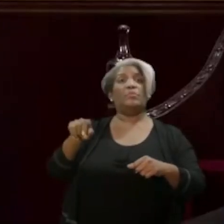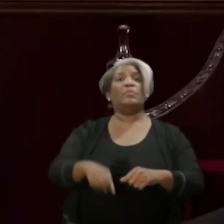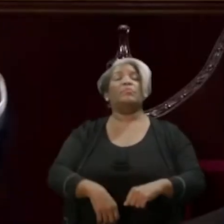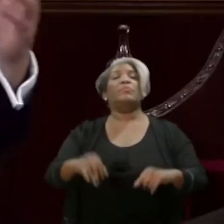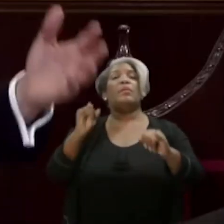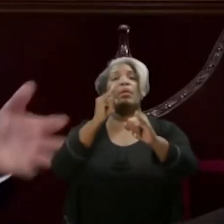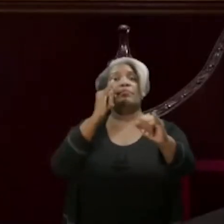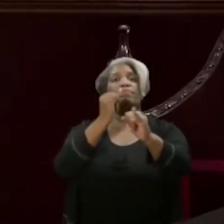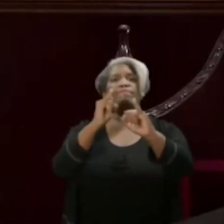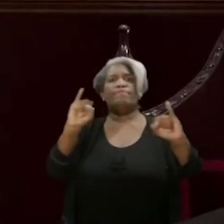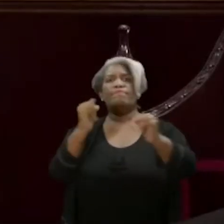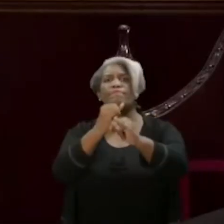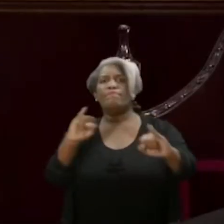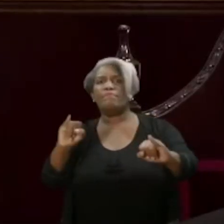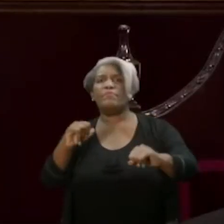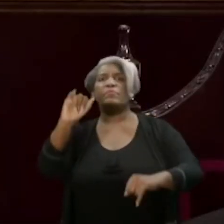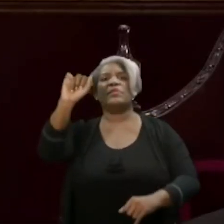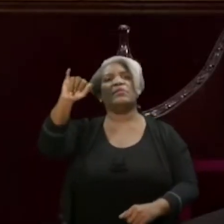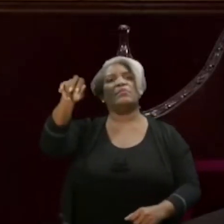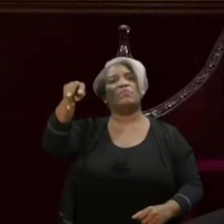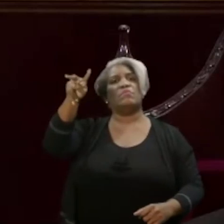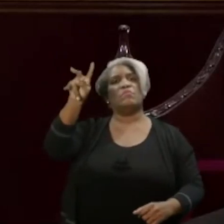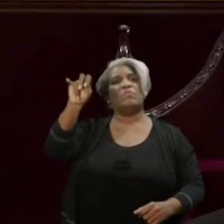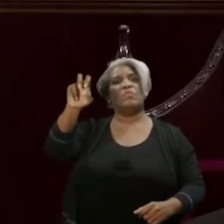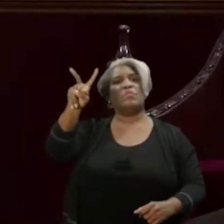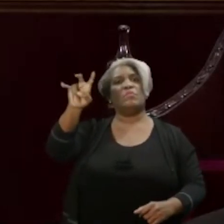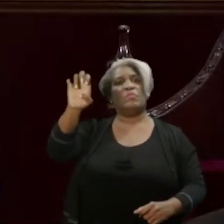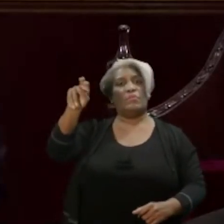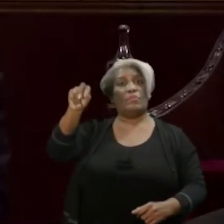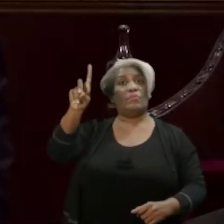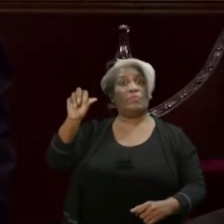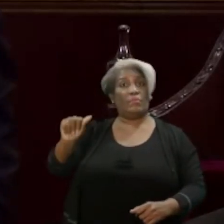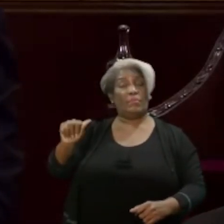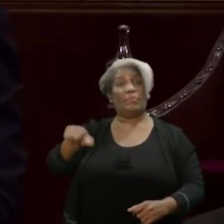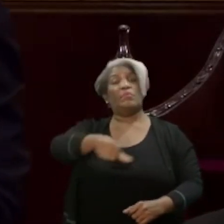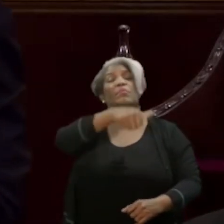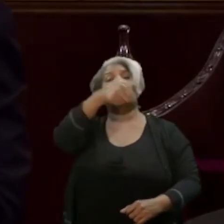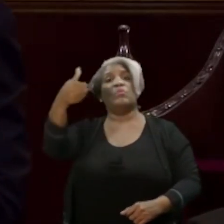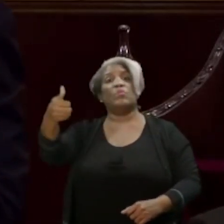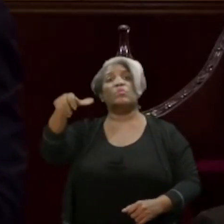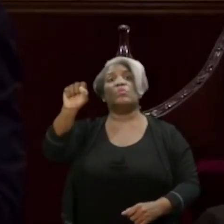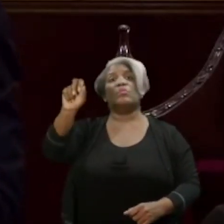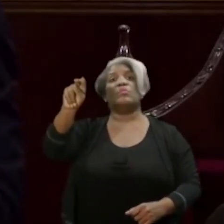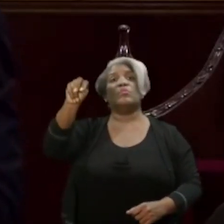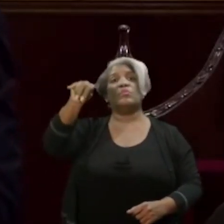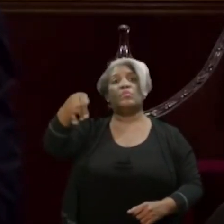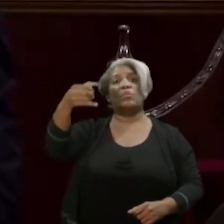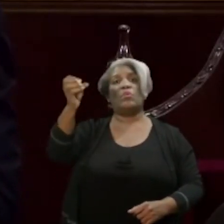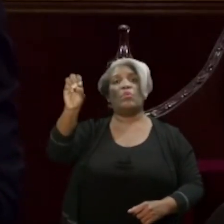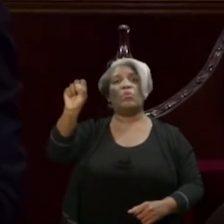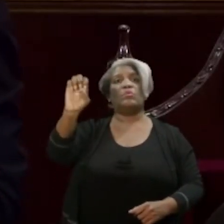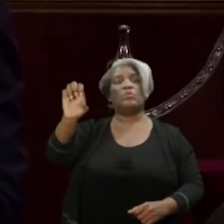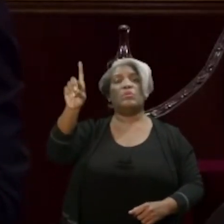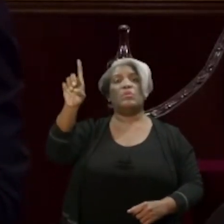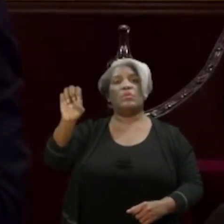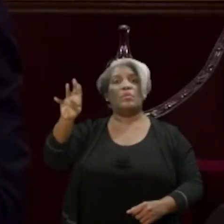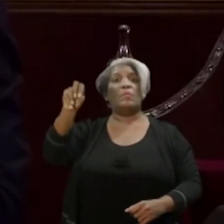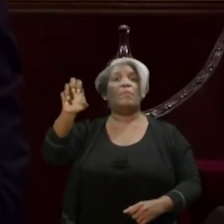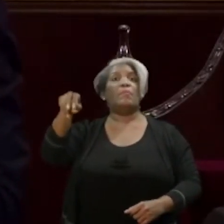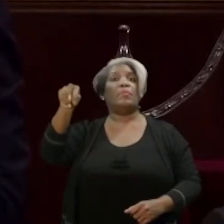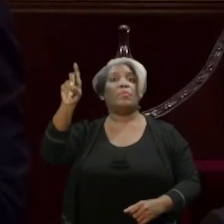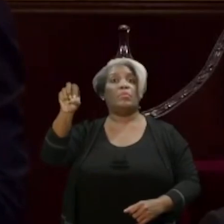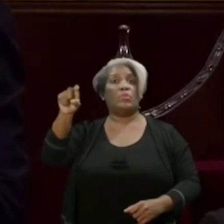de Pedernales en este mismo mes de febrero, así como el complejo deportivo San José de Mendoza y el polideportivo de Enriquillo en